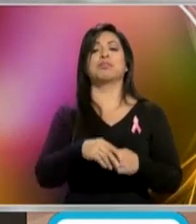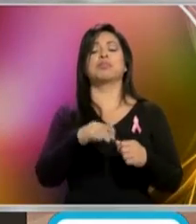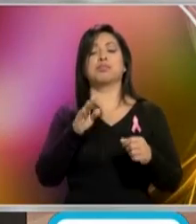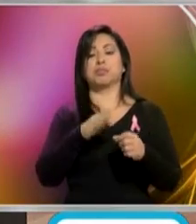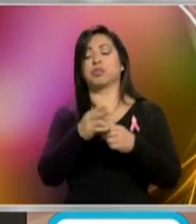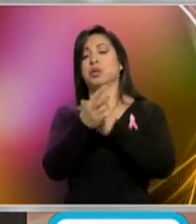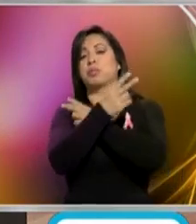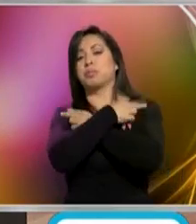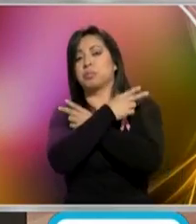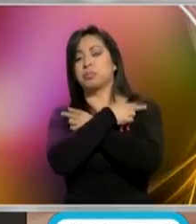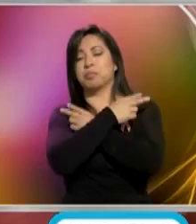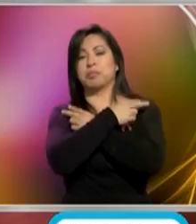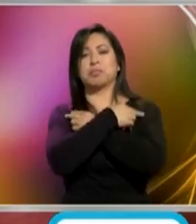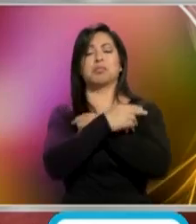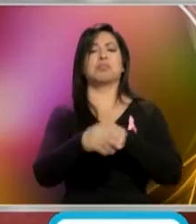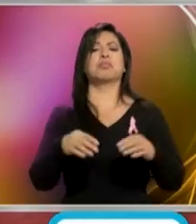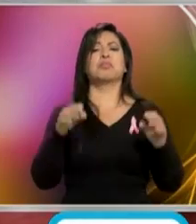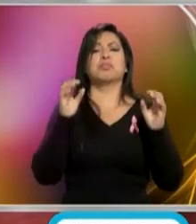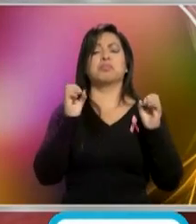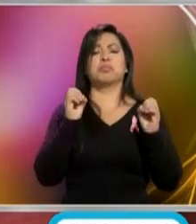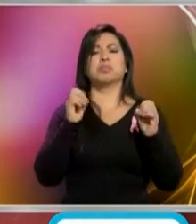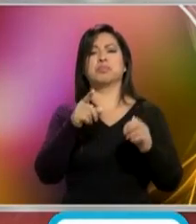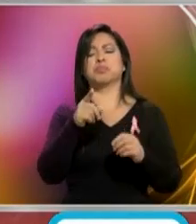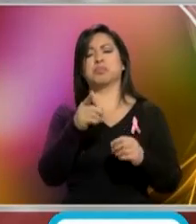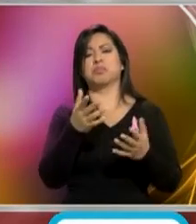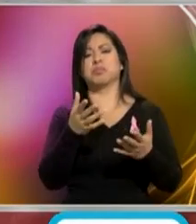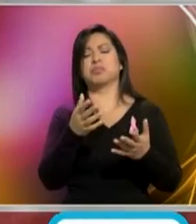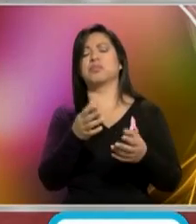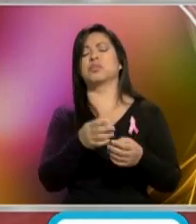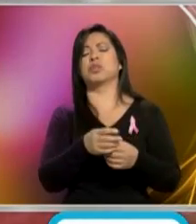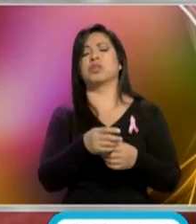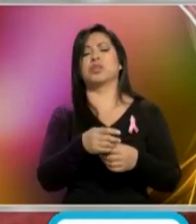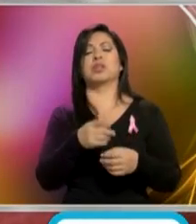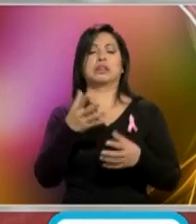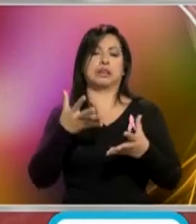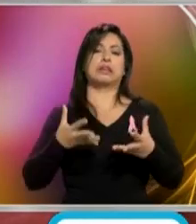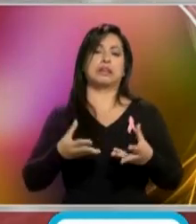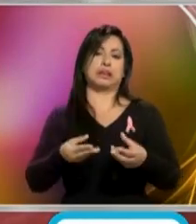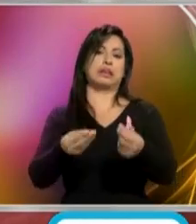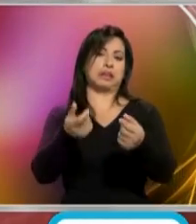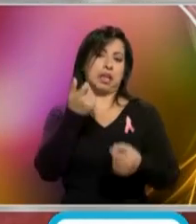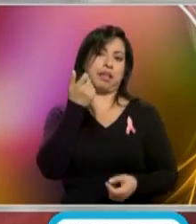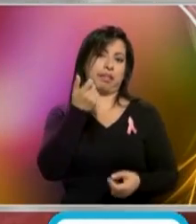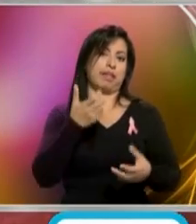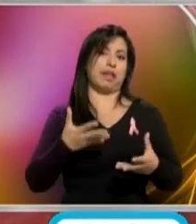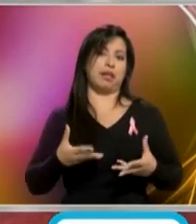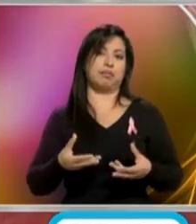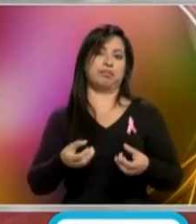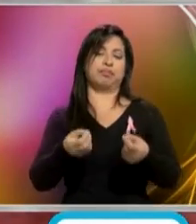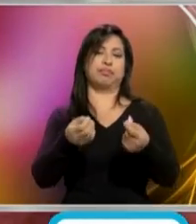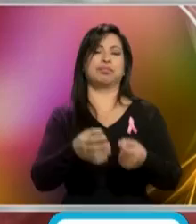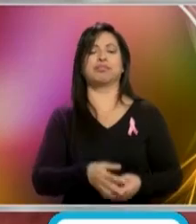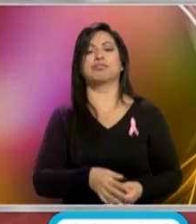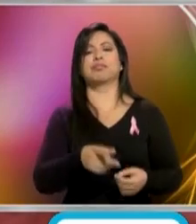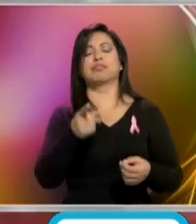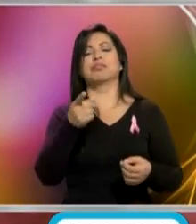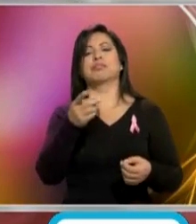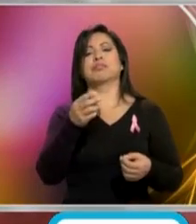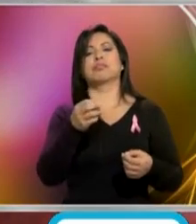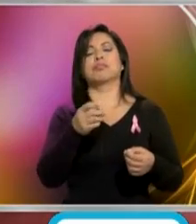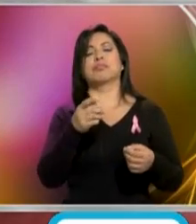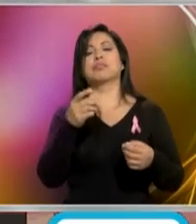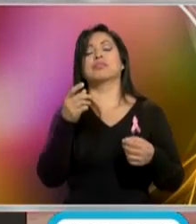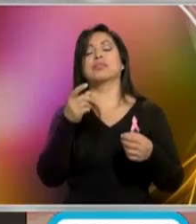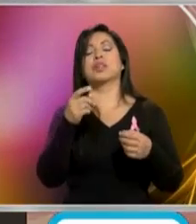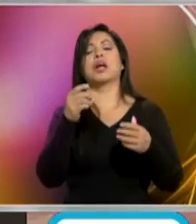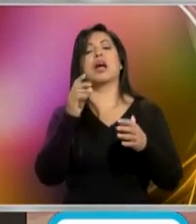de vacación y todas estas cuestiones, pues nos implica no solamente un gasto, una inversión, sino además implica seleccionar esos pocos